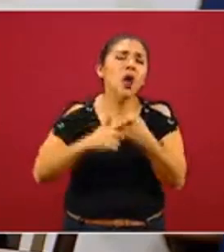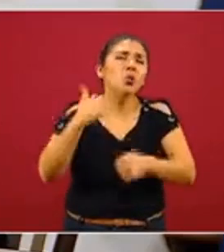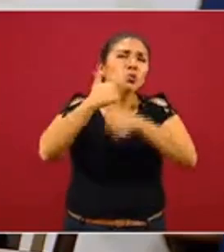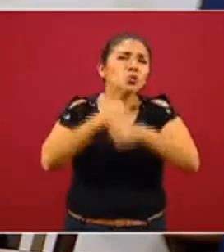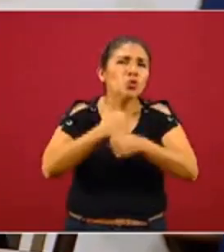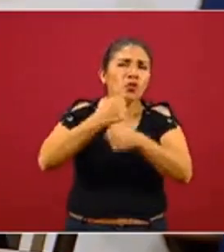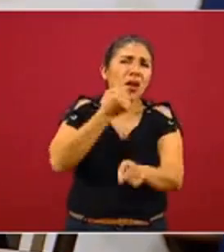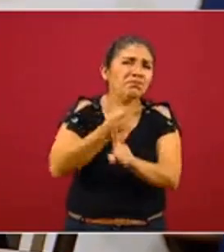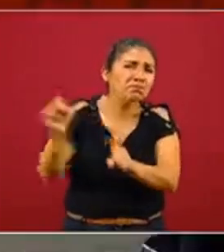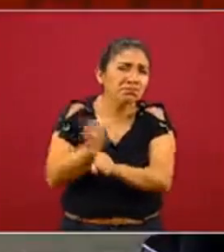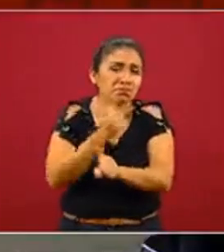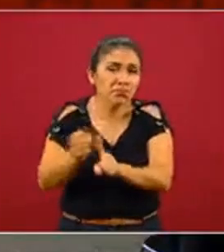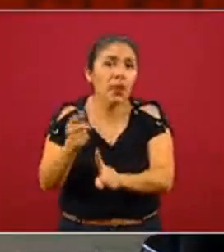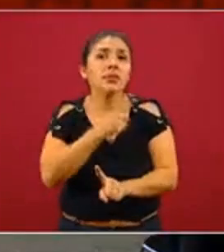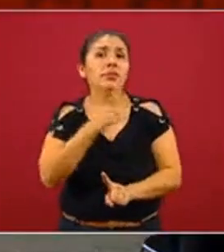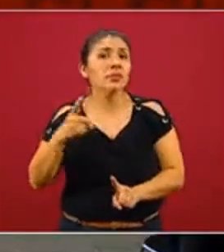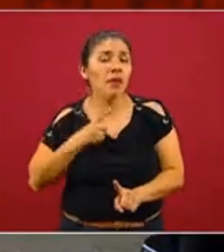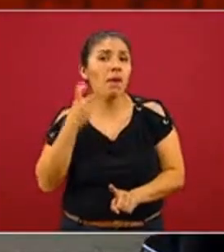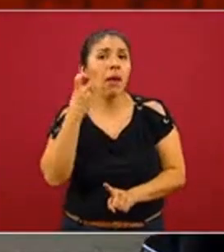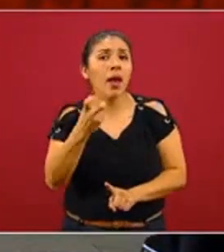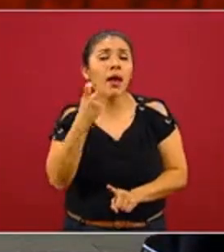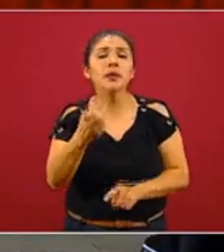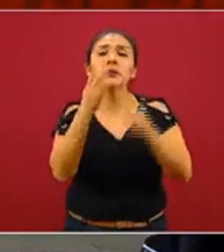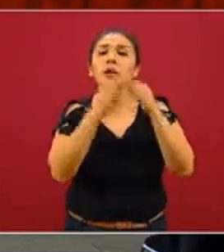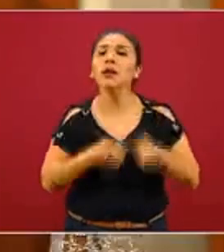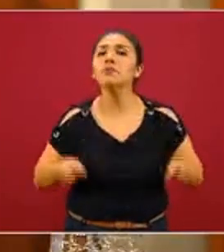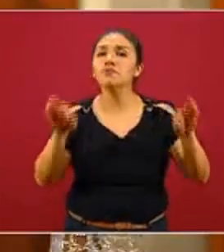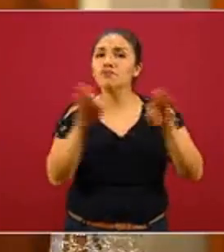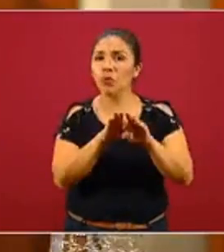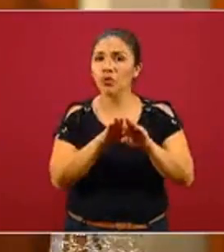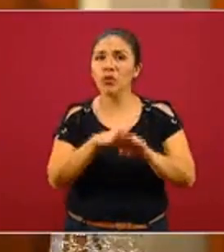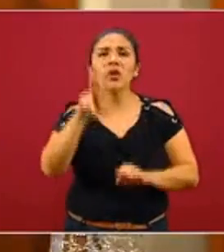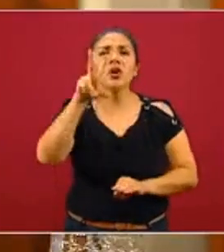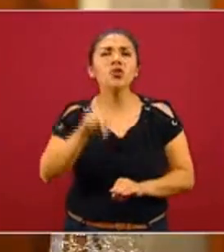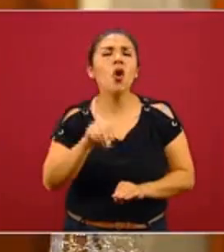violencia, sean considerados esenciales y no se vean